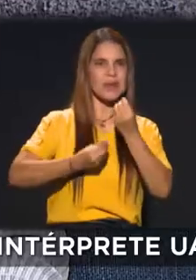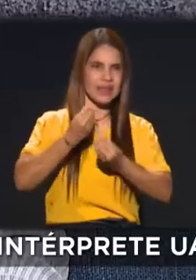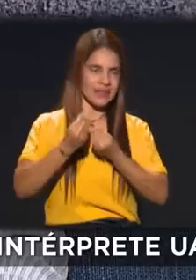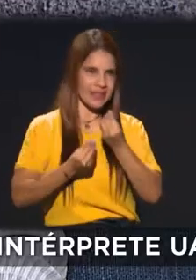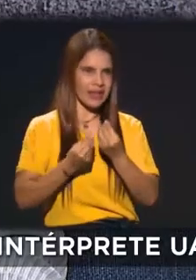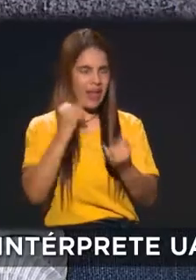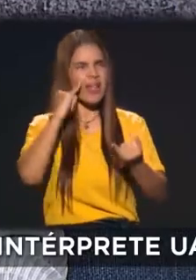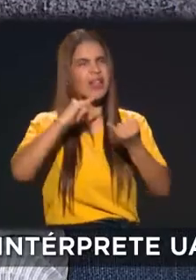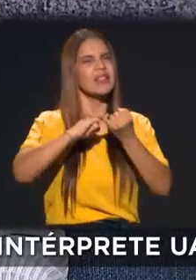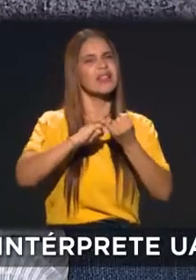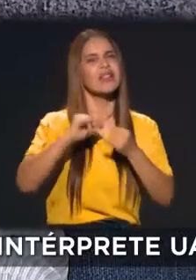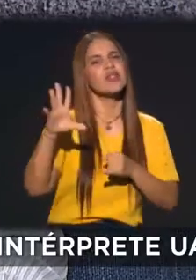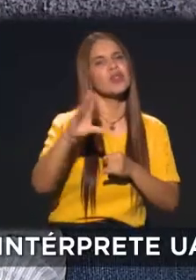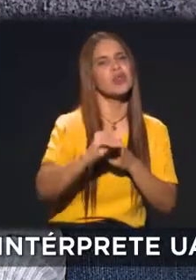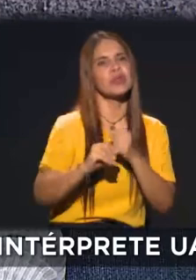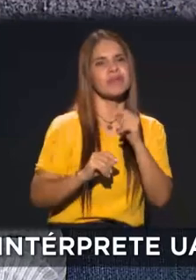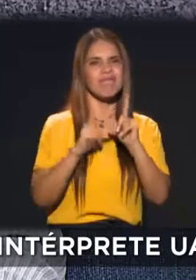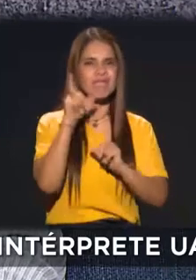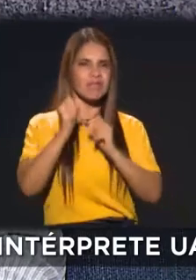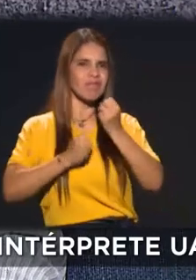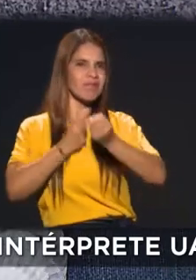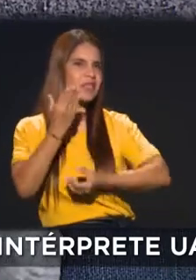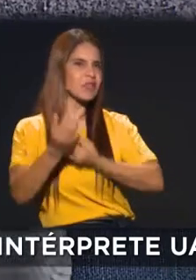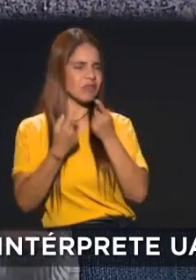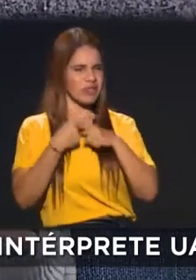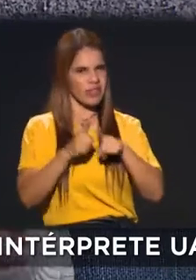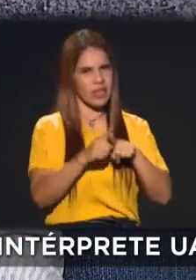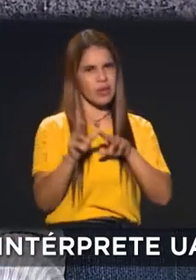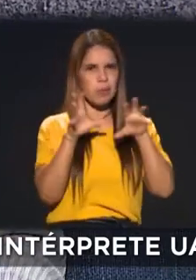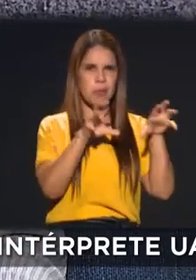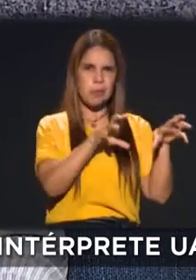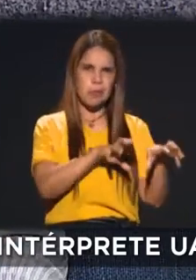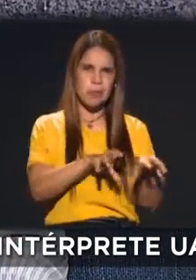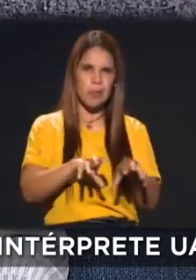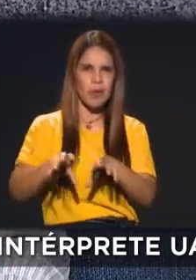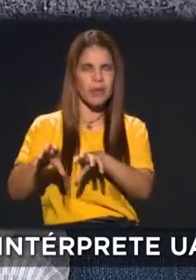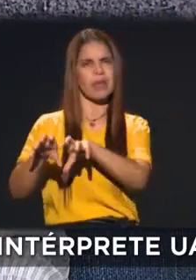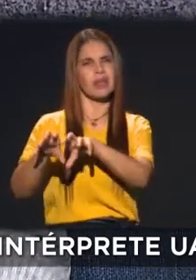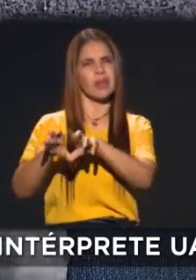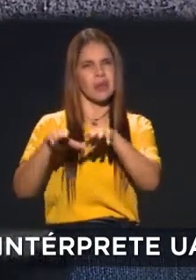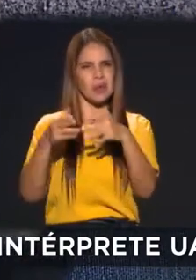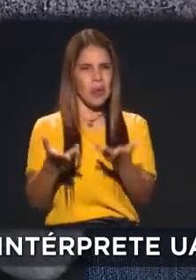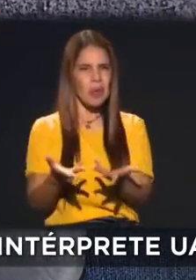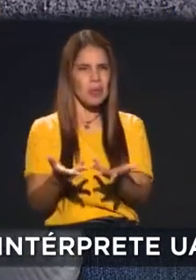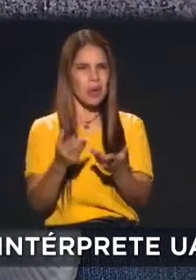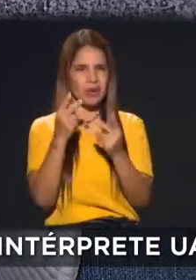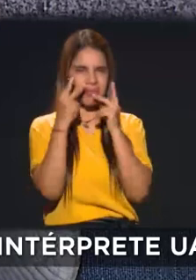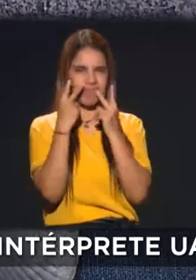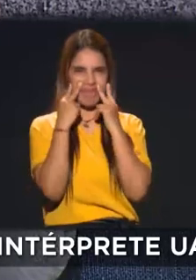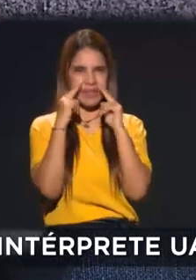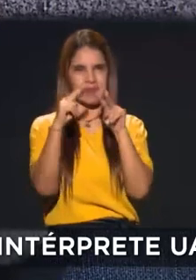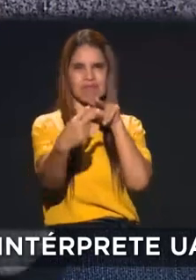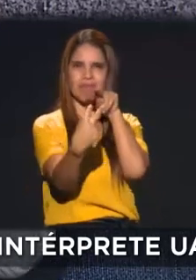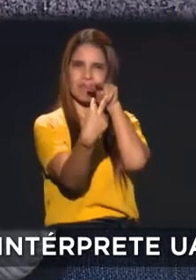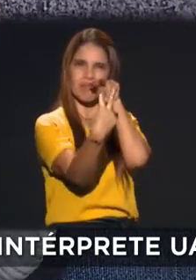como identificar que todos nos expresamos diferente. En la medida en que una persona se mueva, pues hay que tratar como de estar muy centrado en la mirada de la